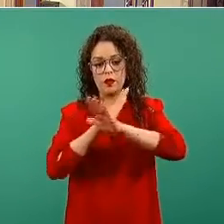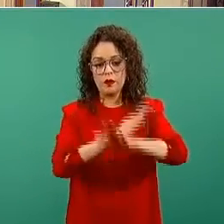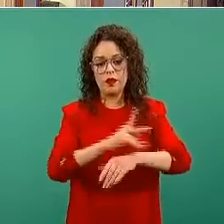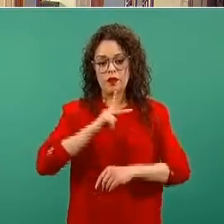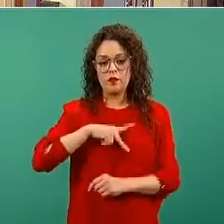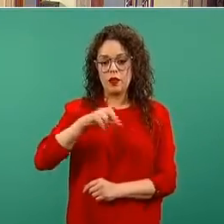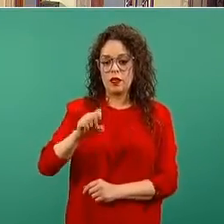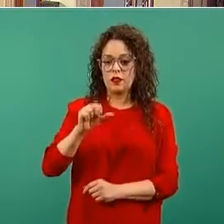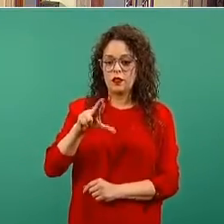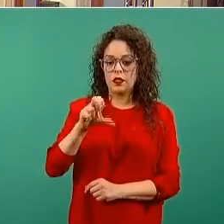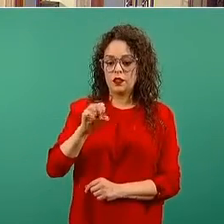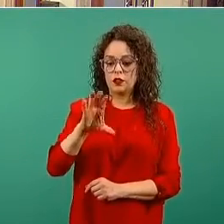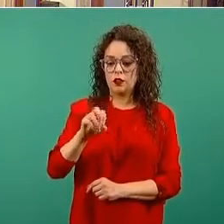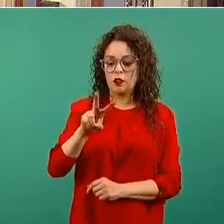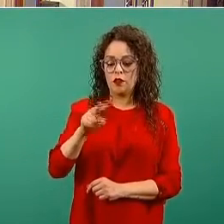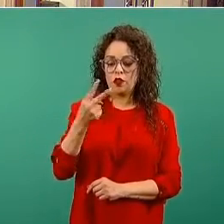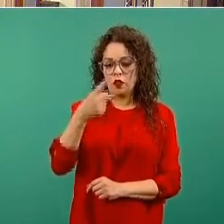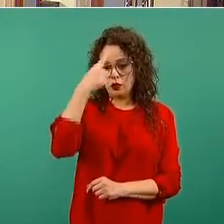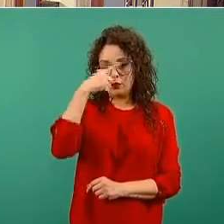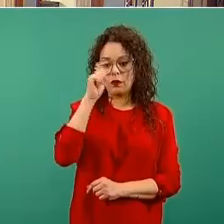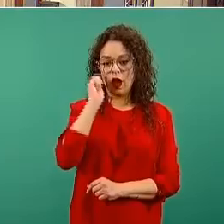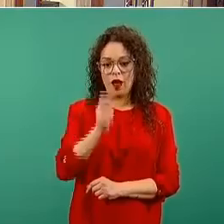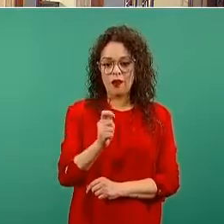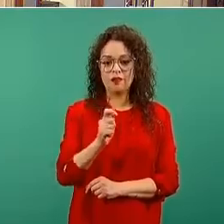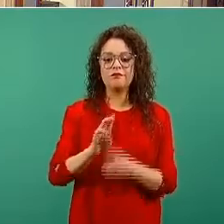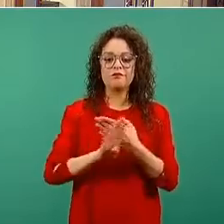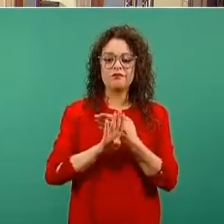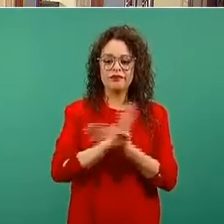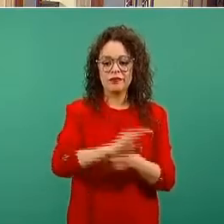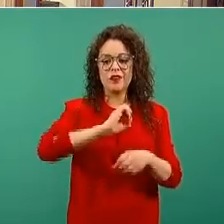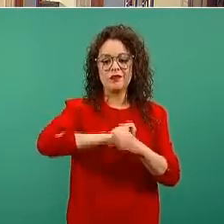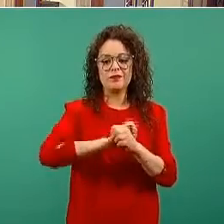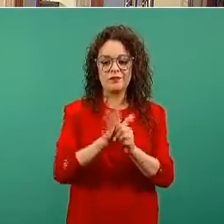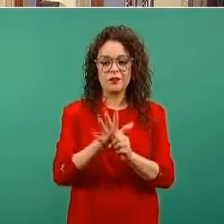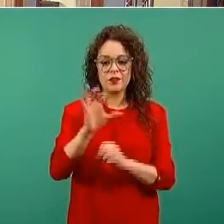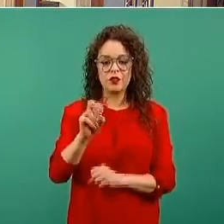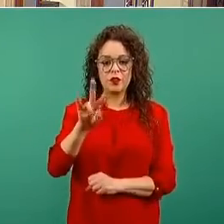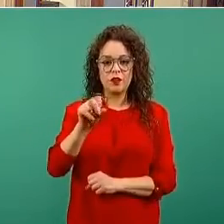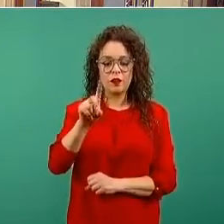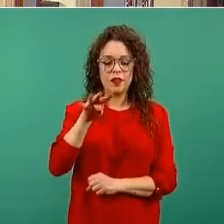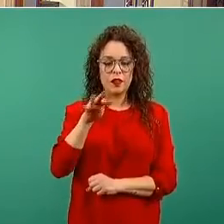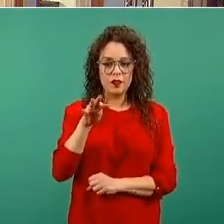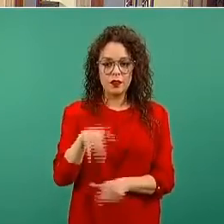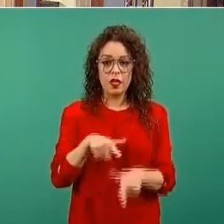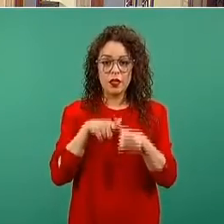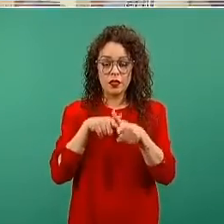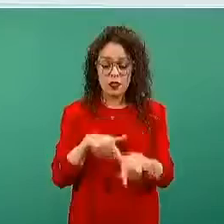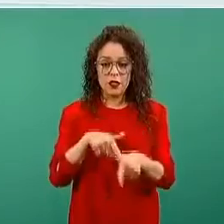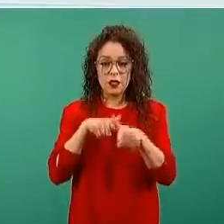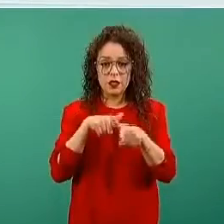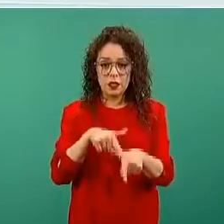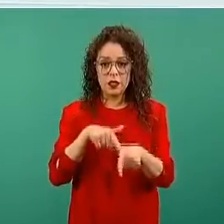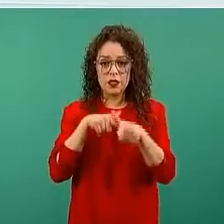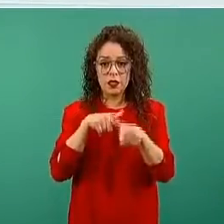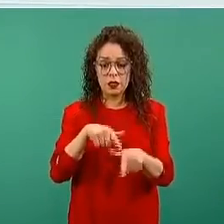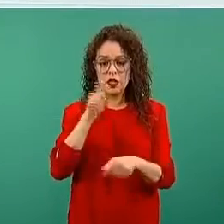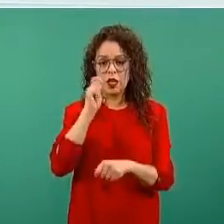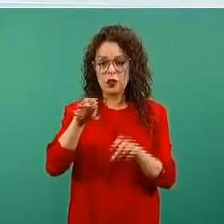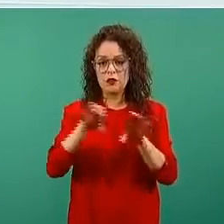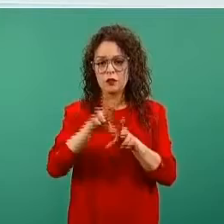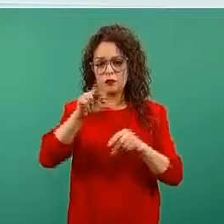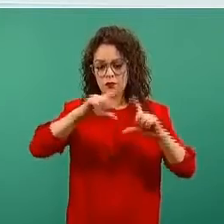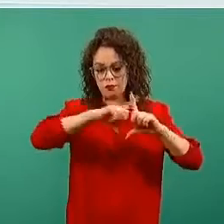para prevenir COVID-19. Continuamos con el progreso del programa nacional y